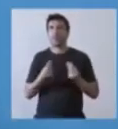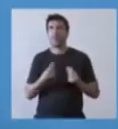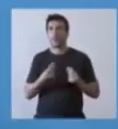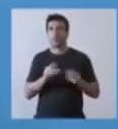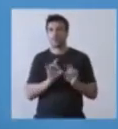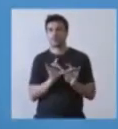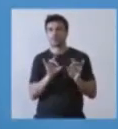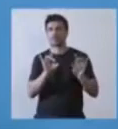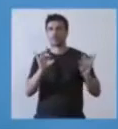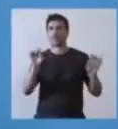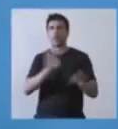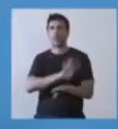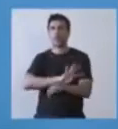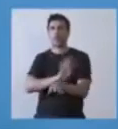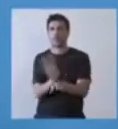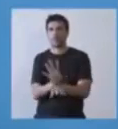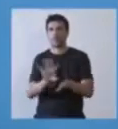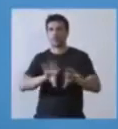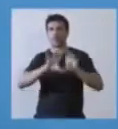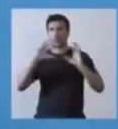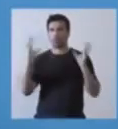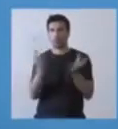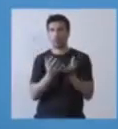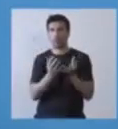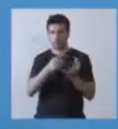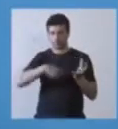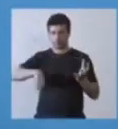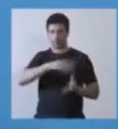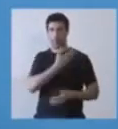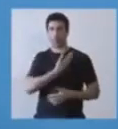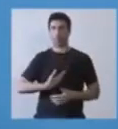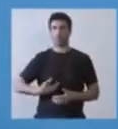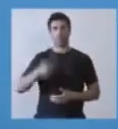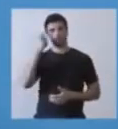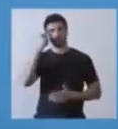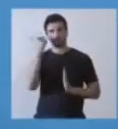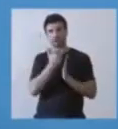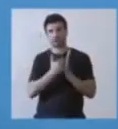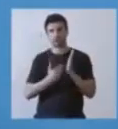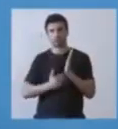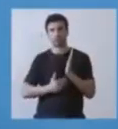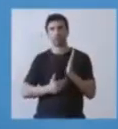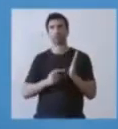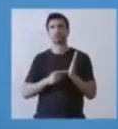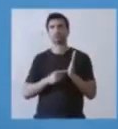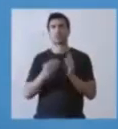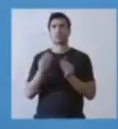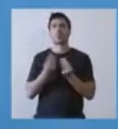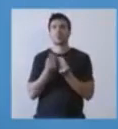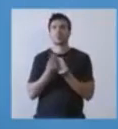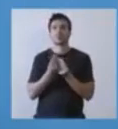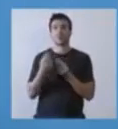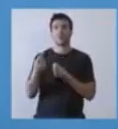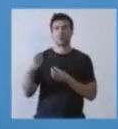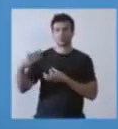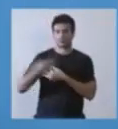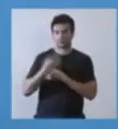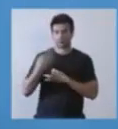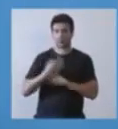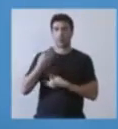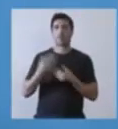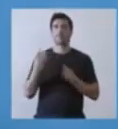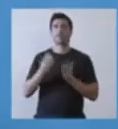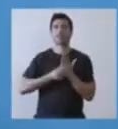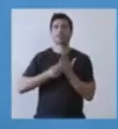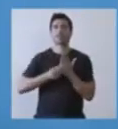de coronavirus estamos tomando medidas a partir de las instrucciones que nos da el ministerio de salud